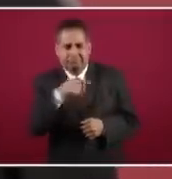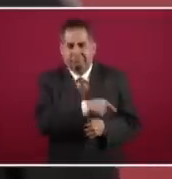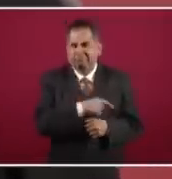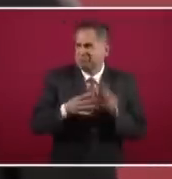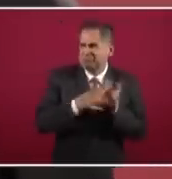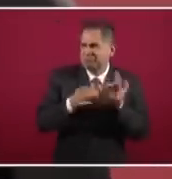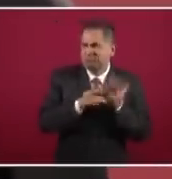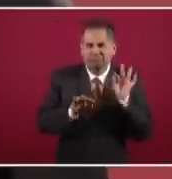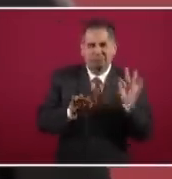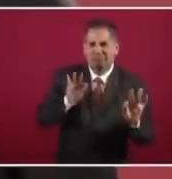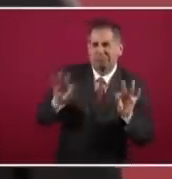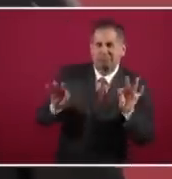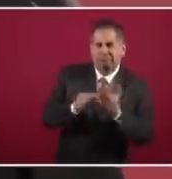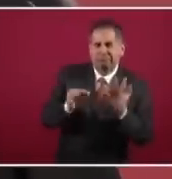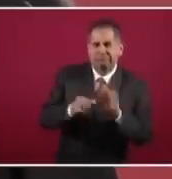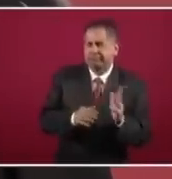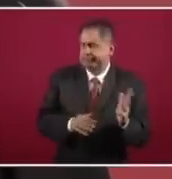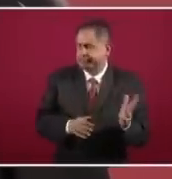están